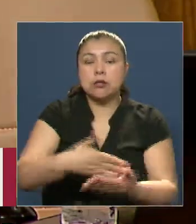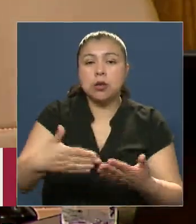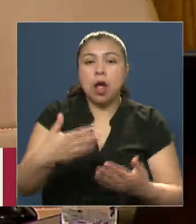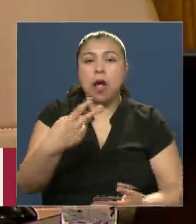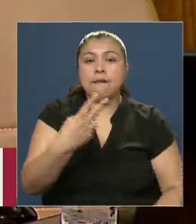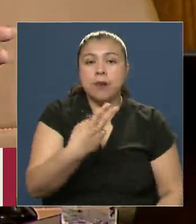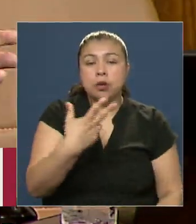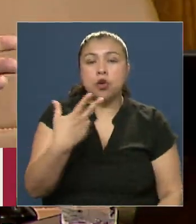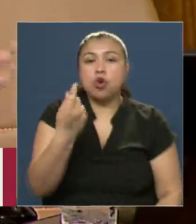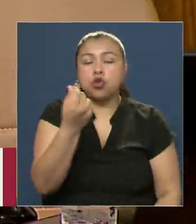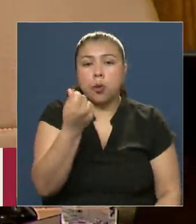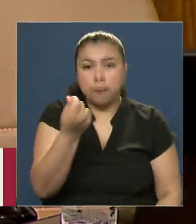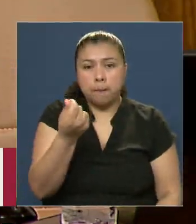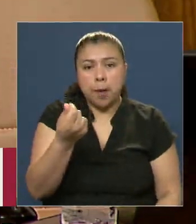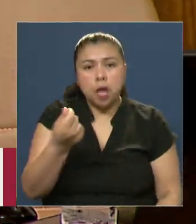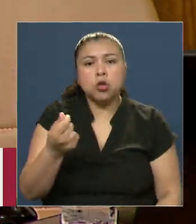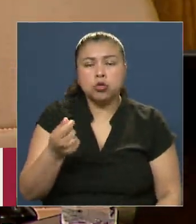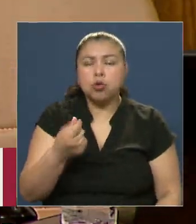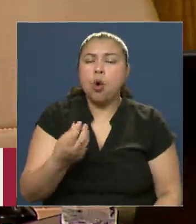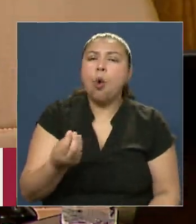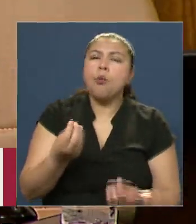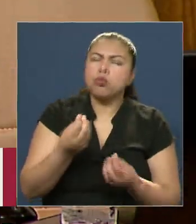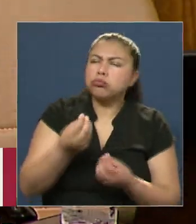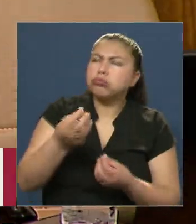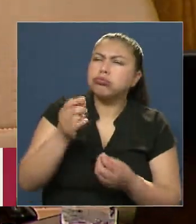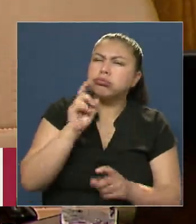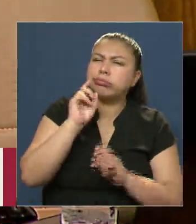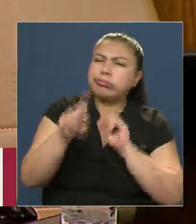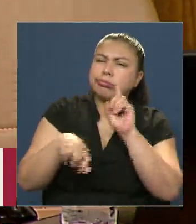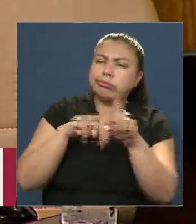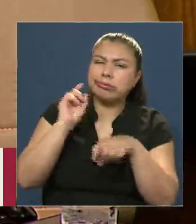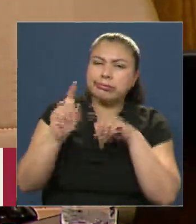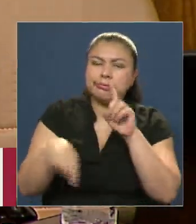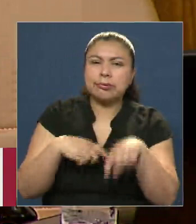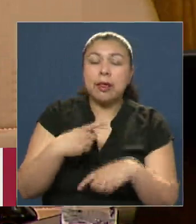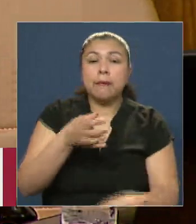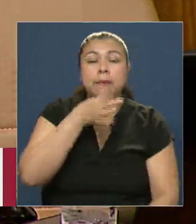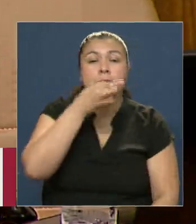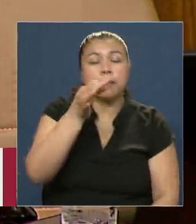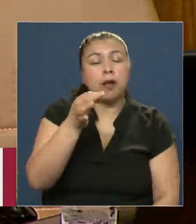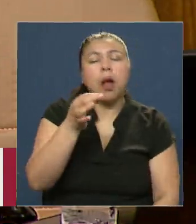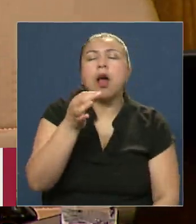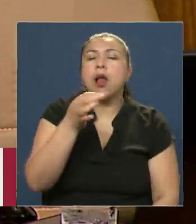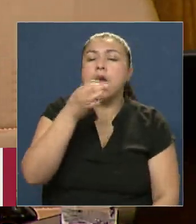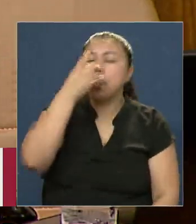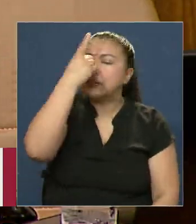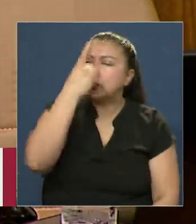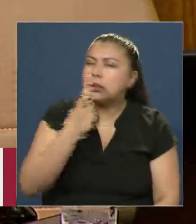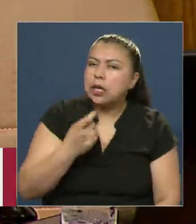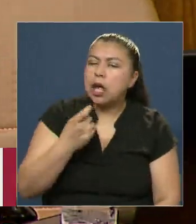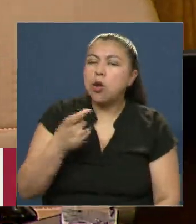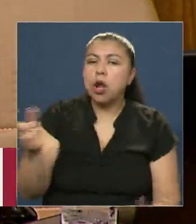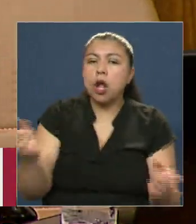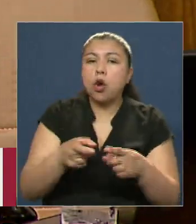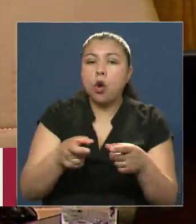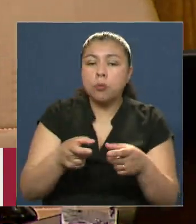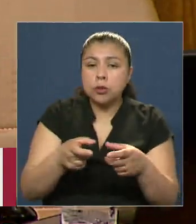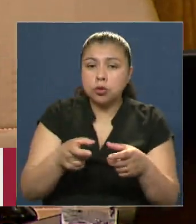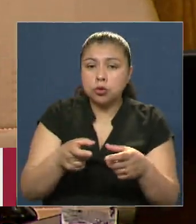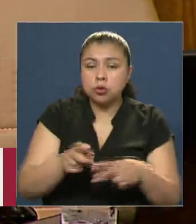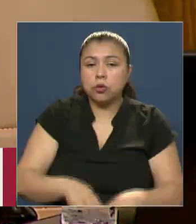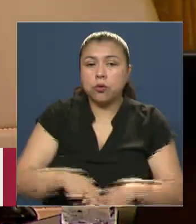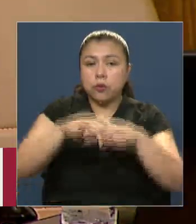1.985.028.000. Muchos lo criticaron, pero hay una cosa que quiero decir con mucha seriedad. En la Comisión de Hacienda lo